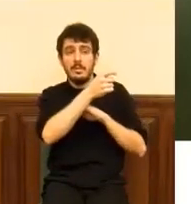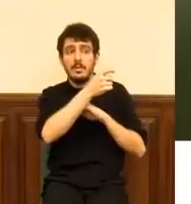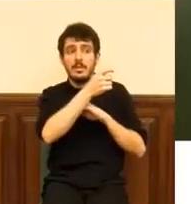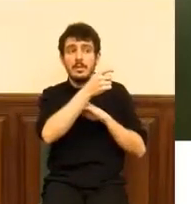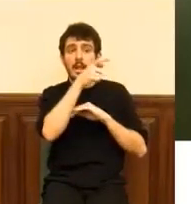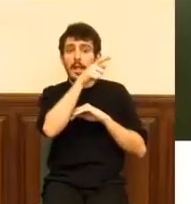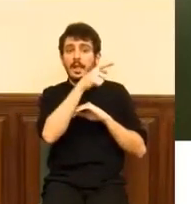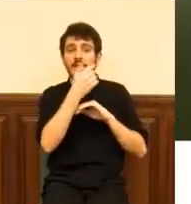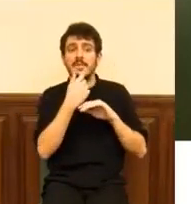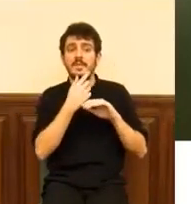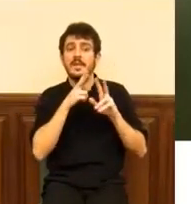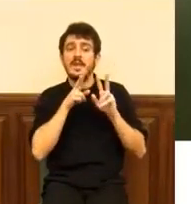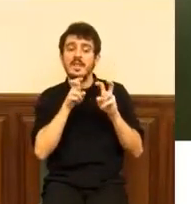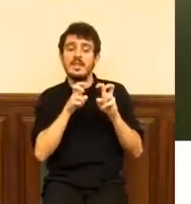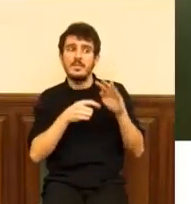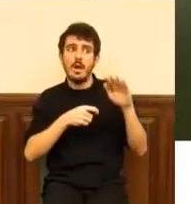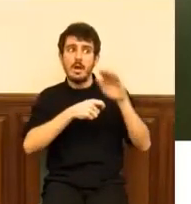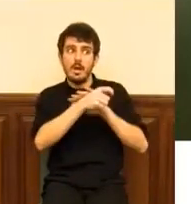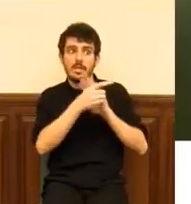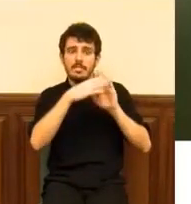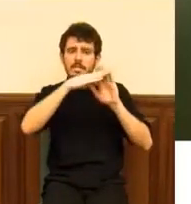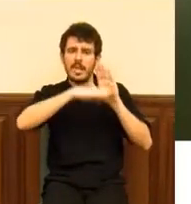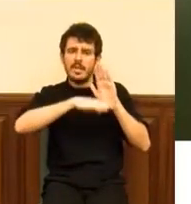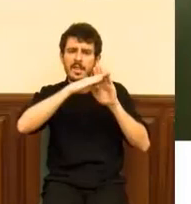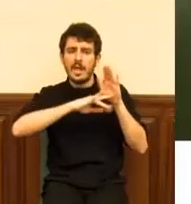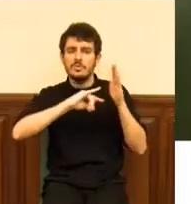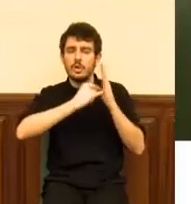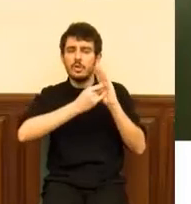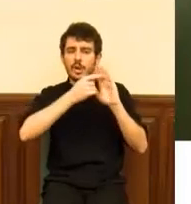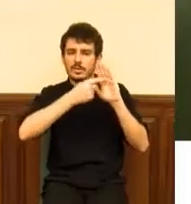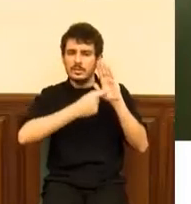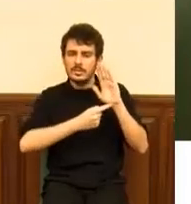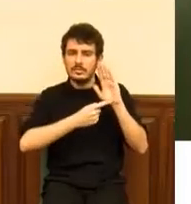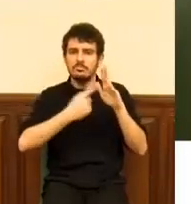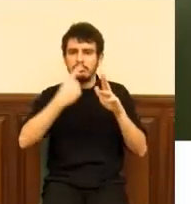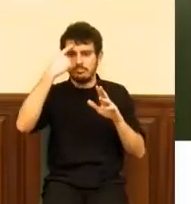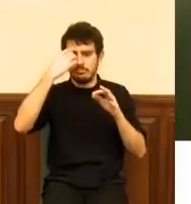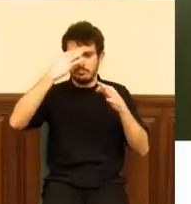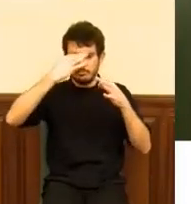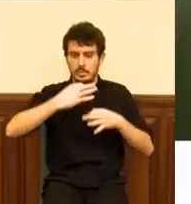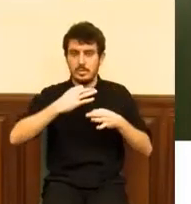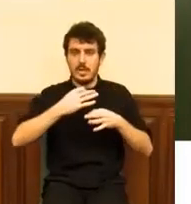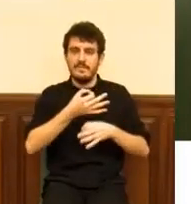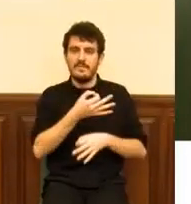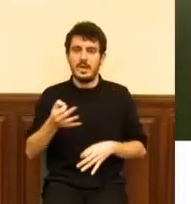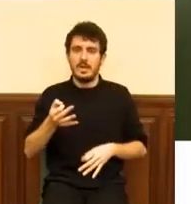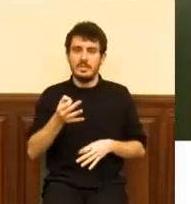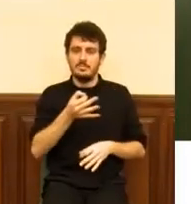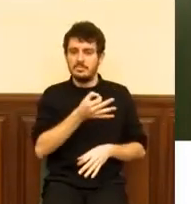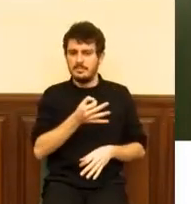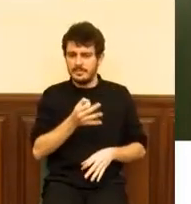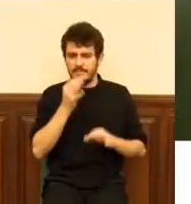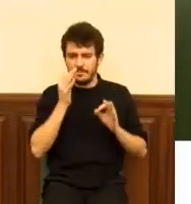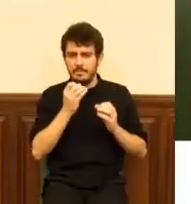una iniciativa con medidas y con soluciones sensatas y eficaces